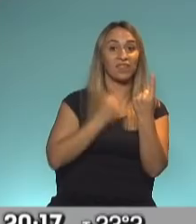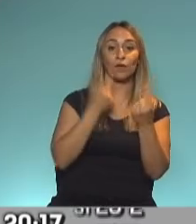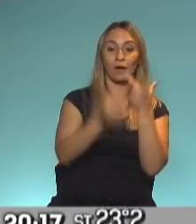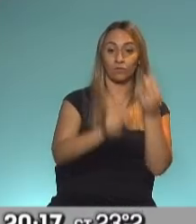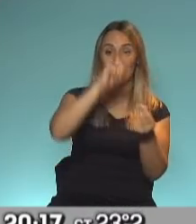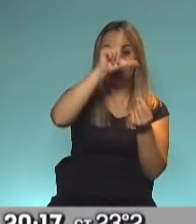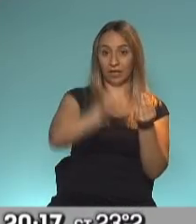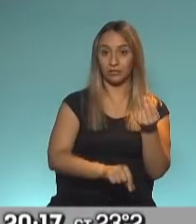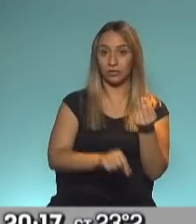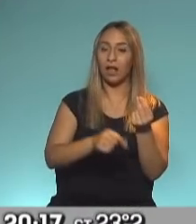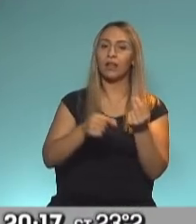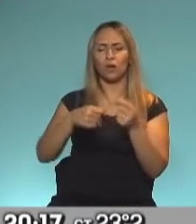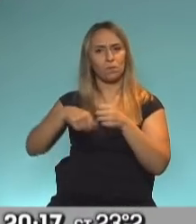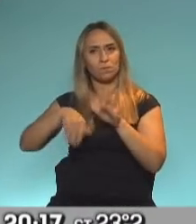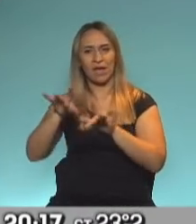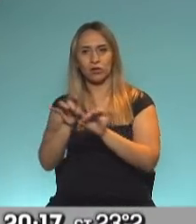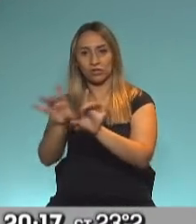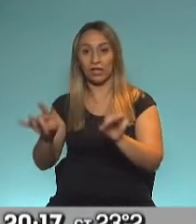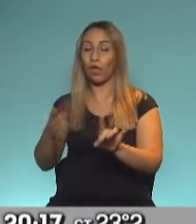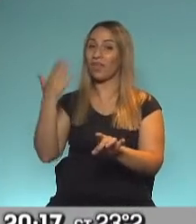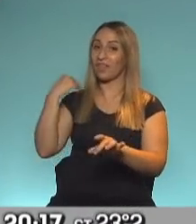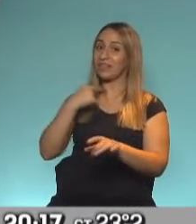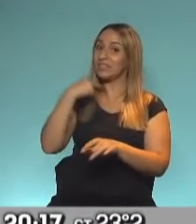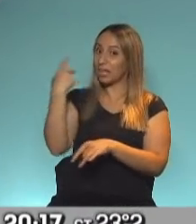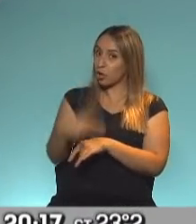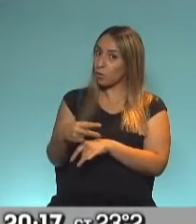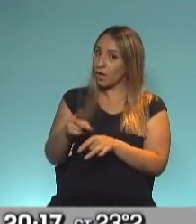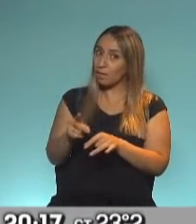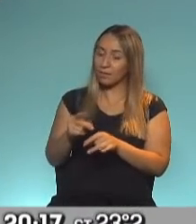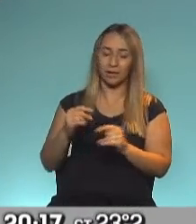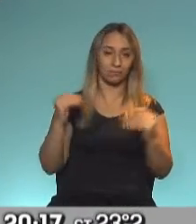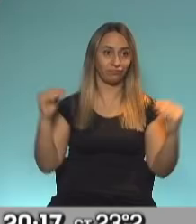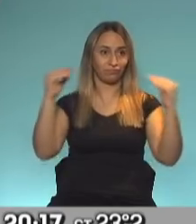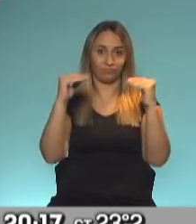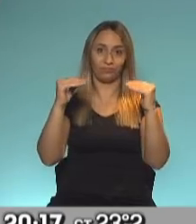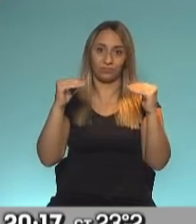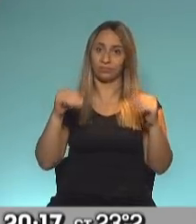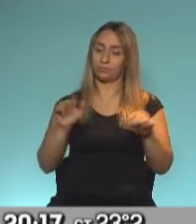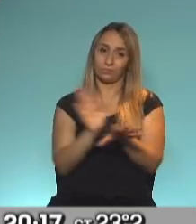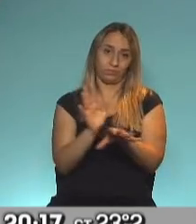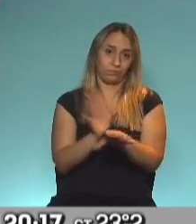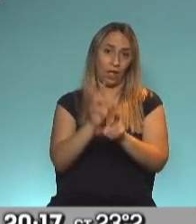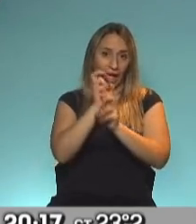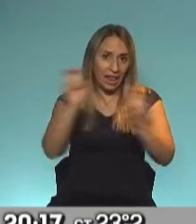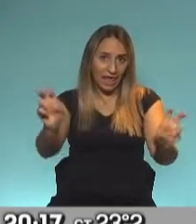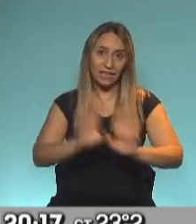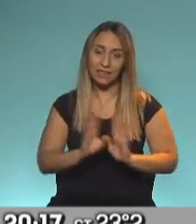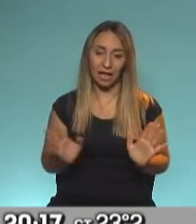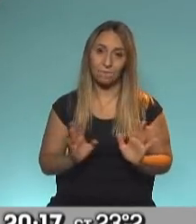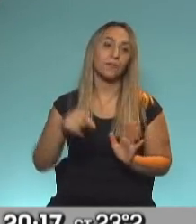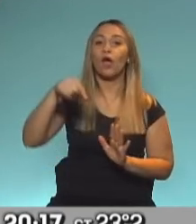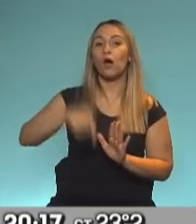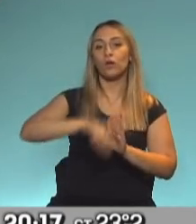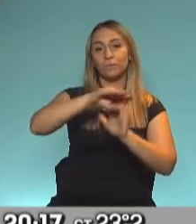nacional con el mayor número de contagios desde el 13 de noviembre. Sí. Con lo cual, tono de alerta, y al mismo tiempo hoy salió publicada en el